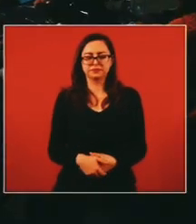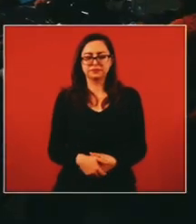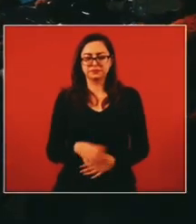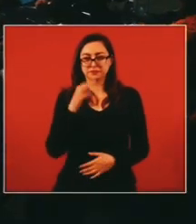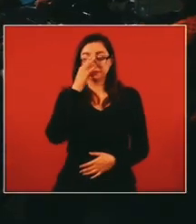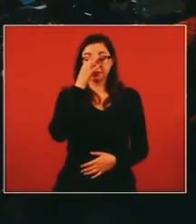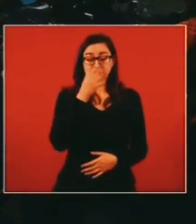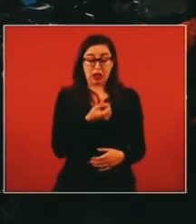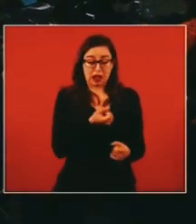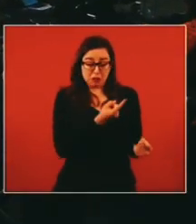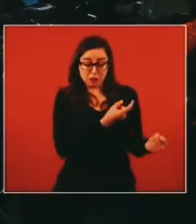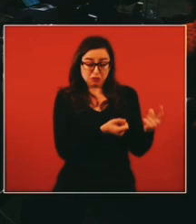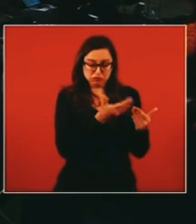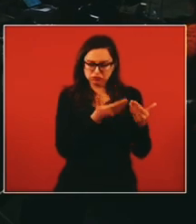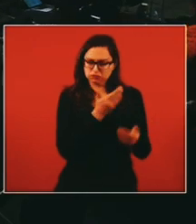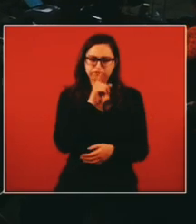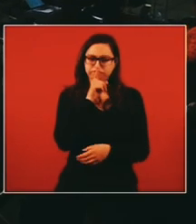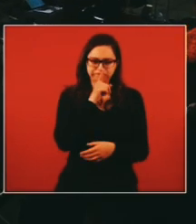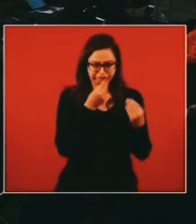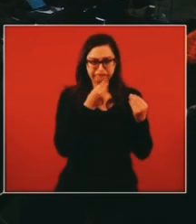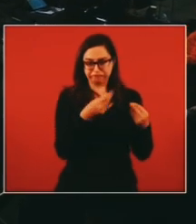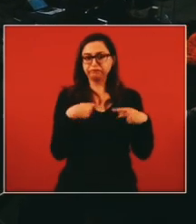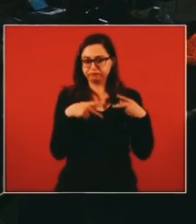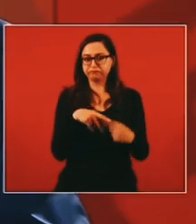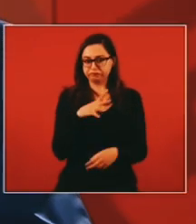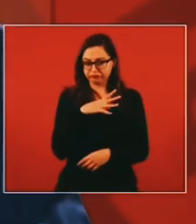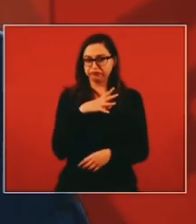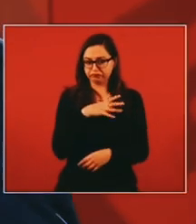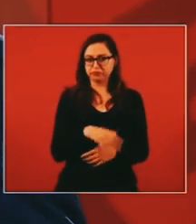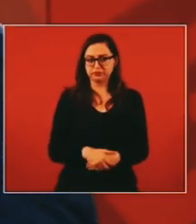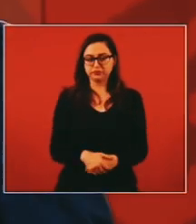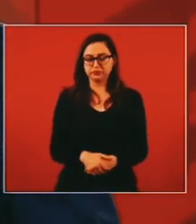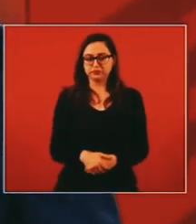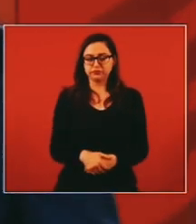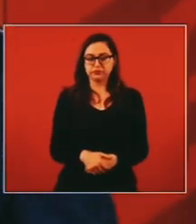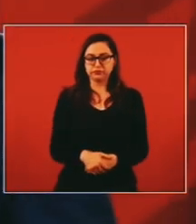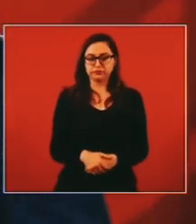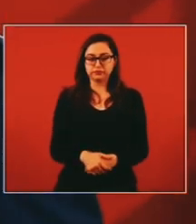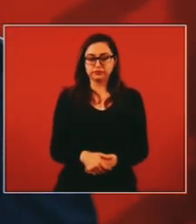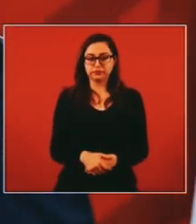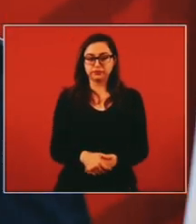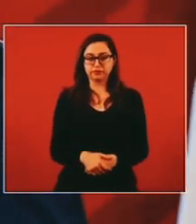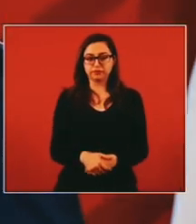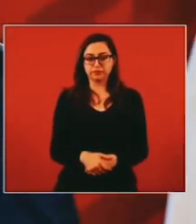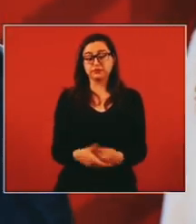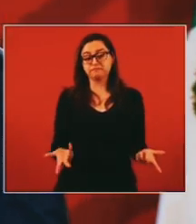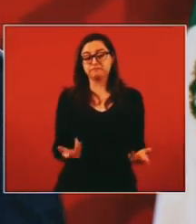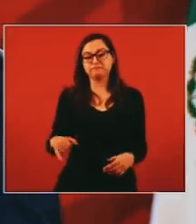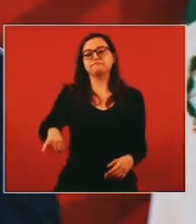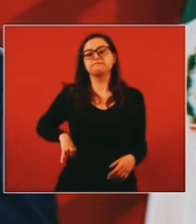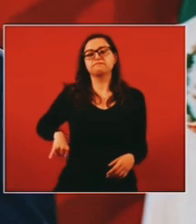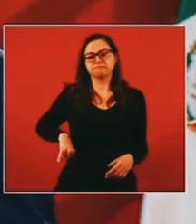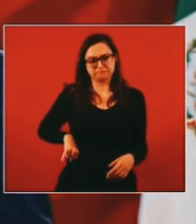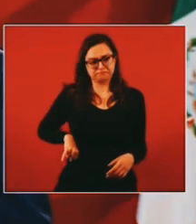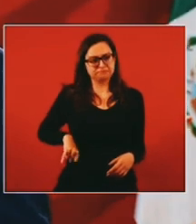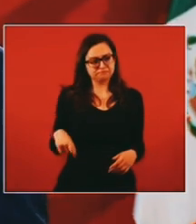no son pocos lo interesante es que se manifiesten